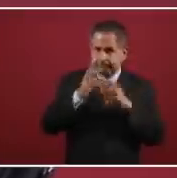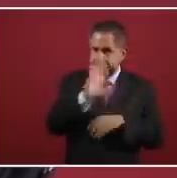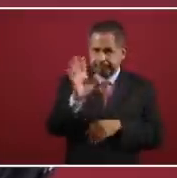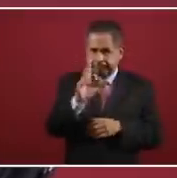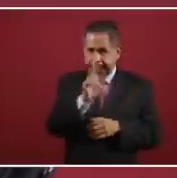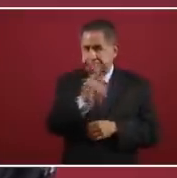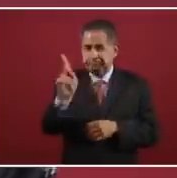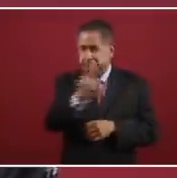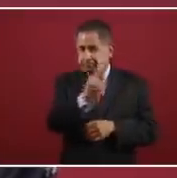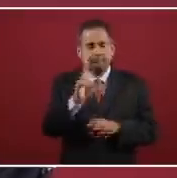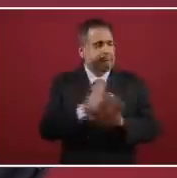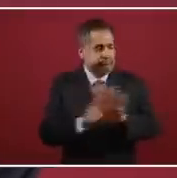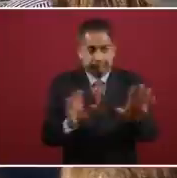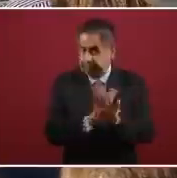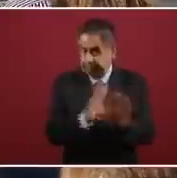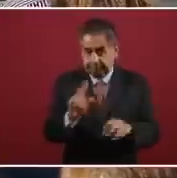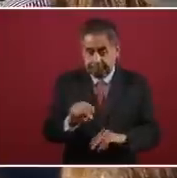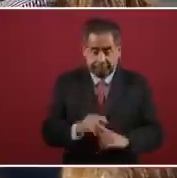Entonces,